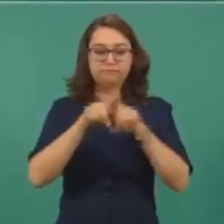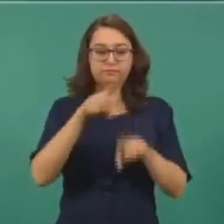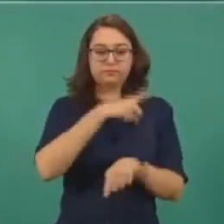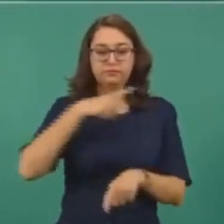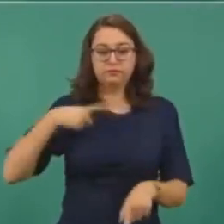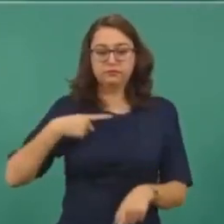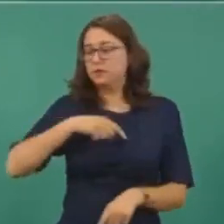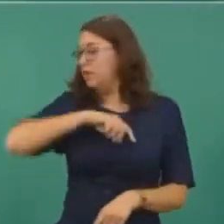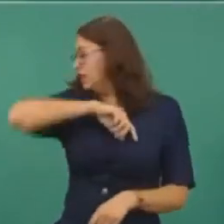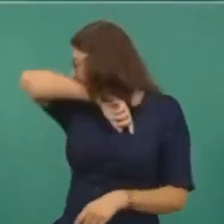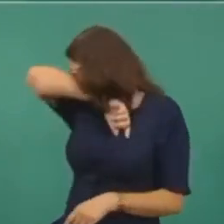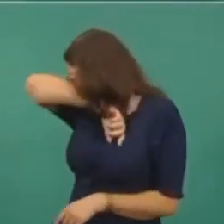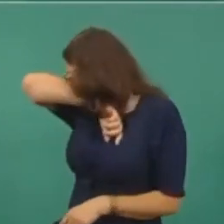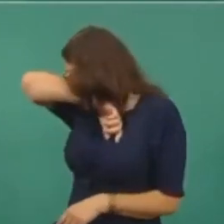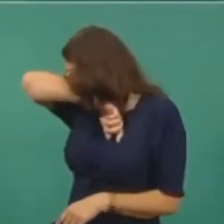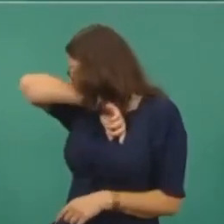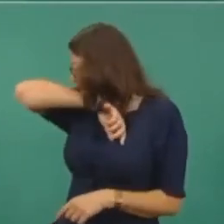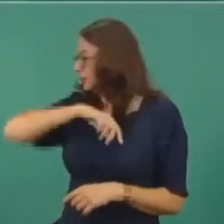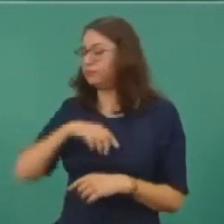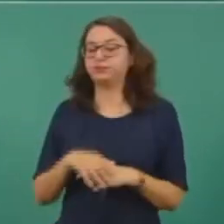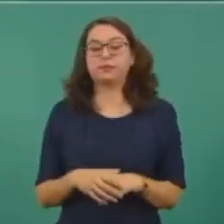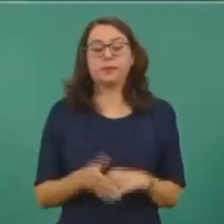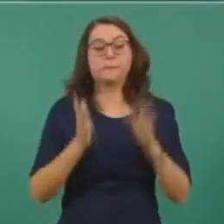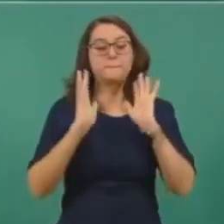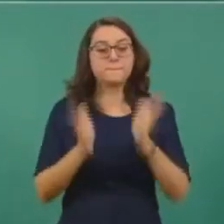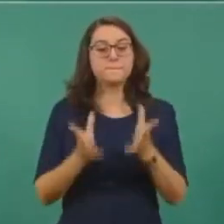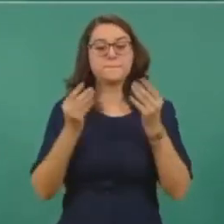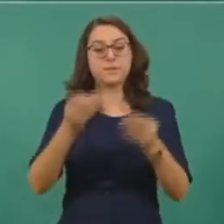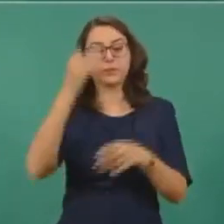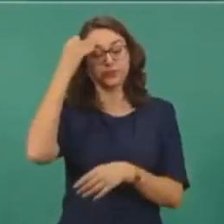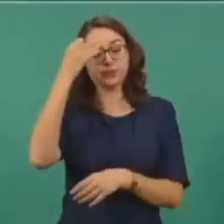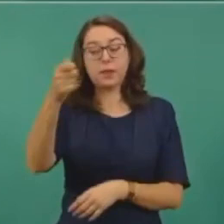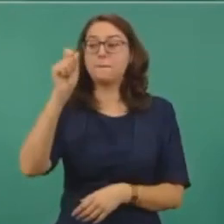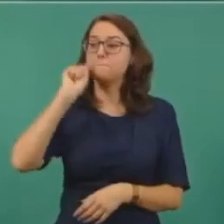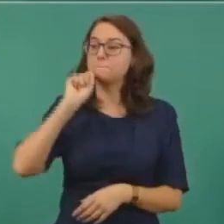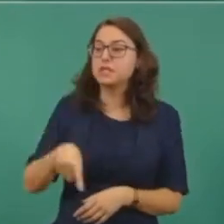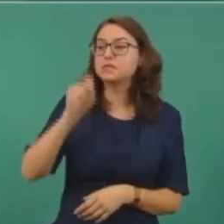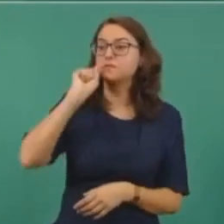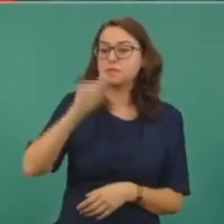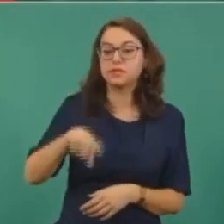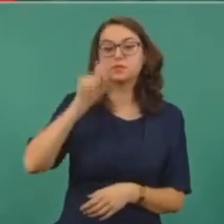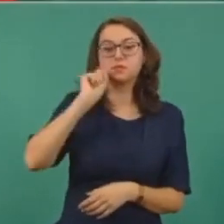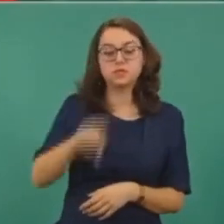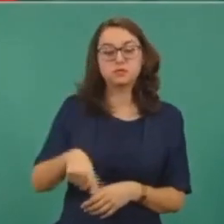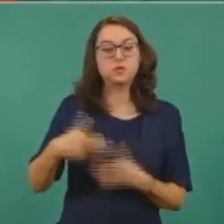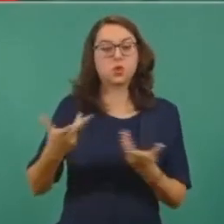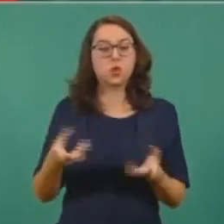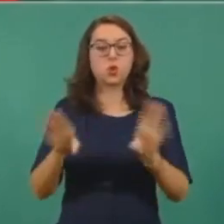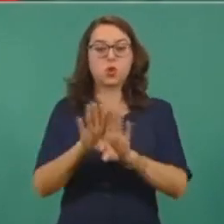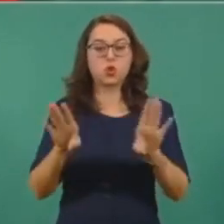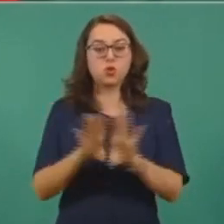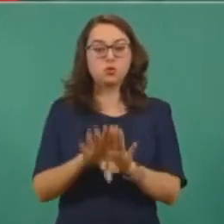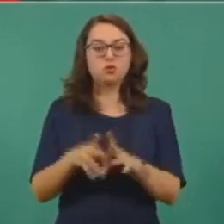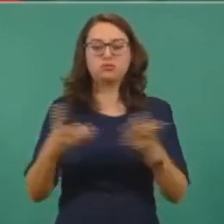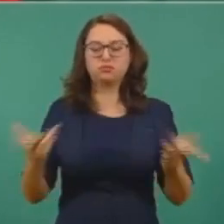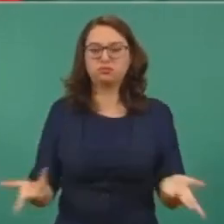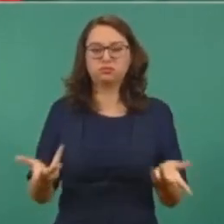Ya es mucho tiempo de estar con el mismo esquema de una